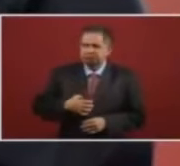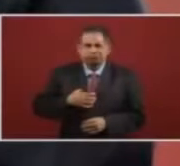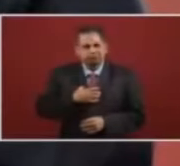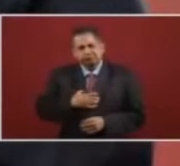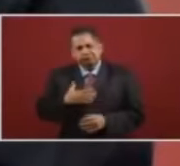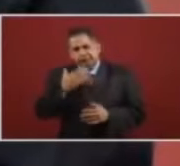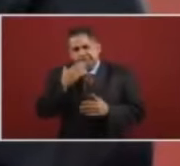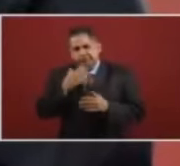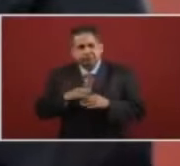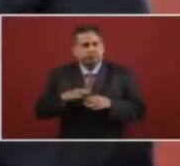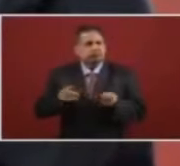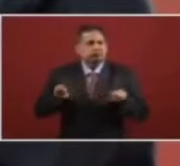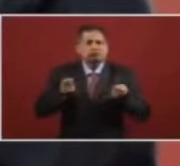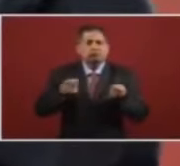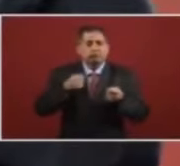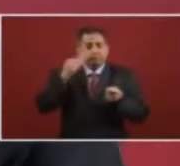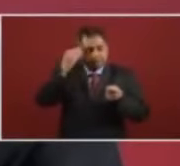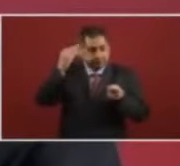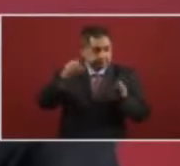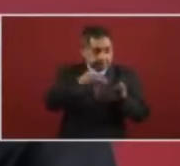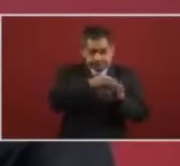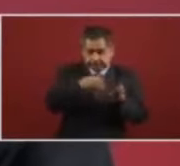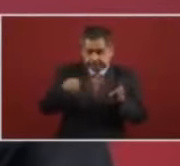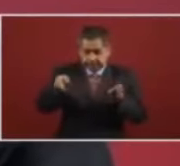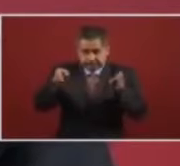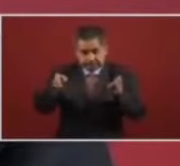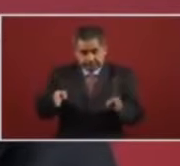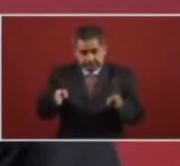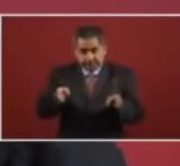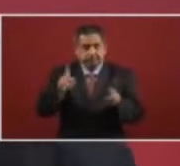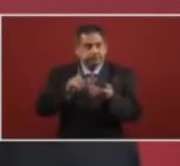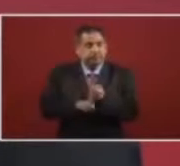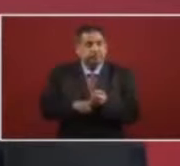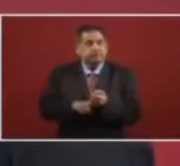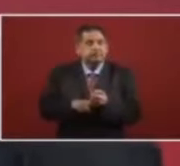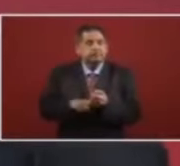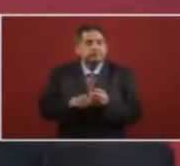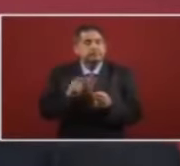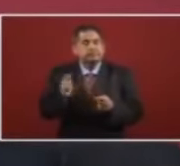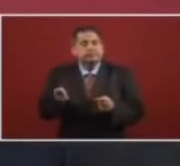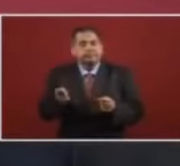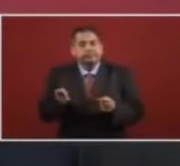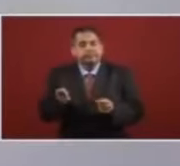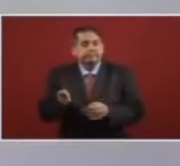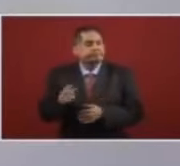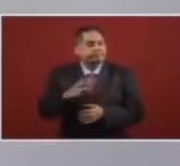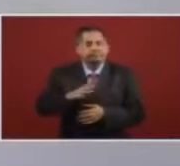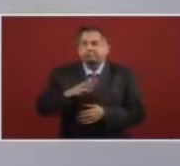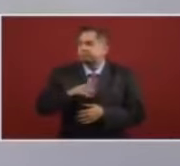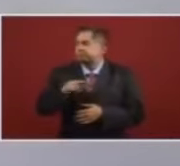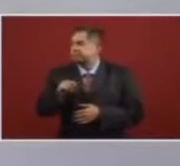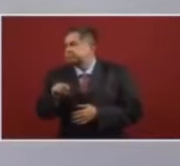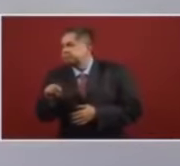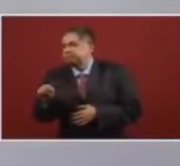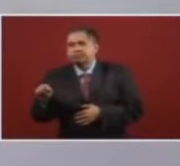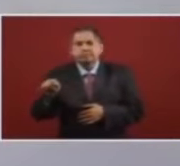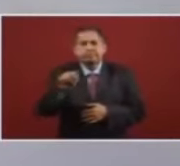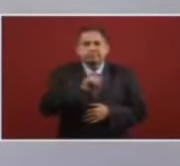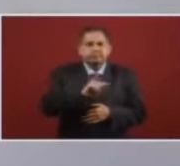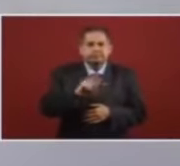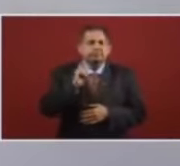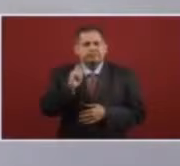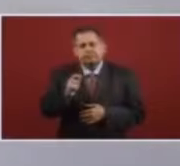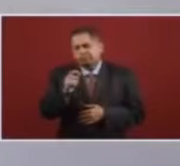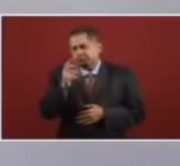gobernar en un tiempo en que existen las benditas